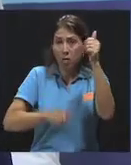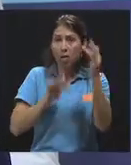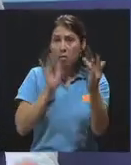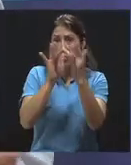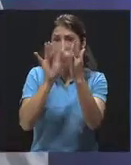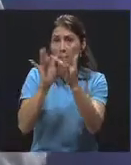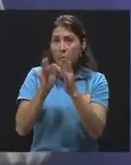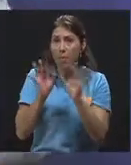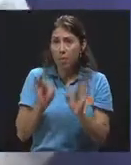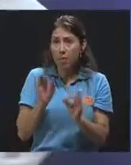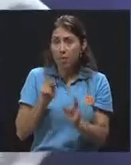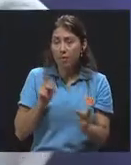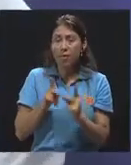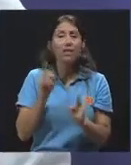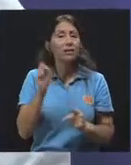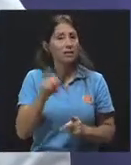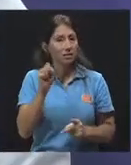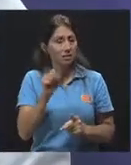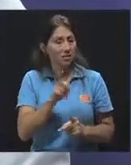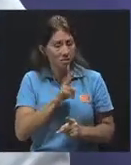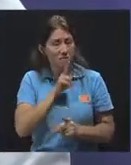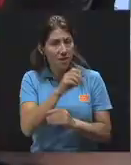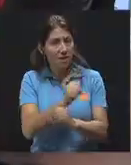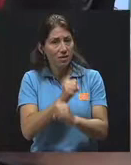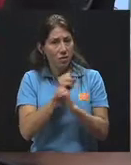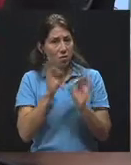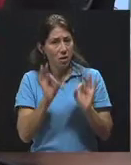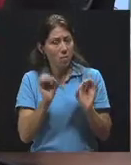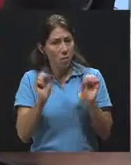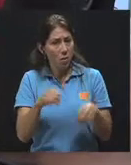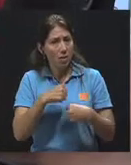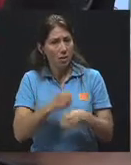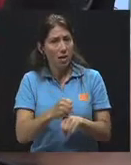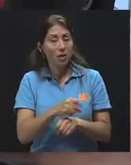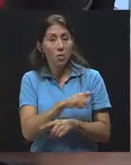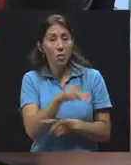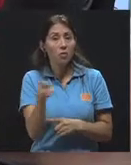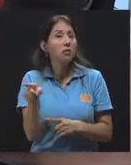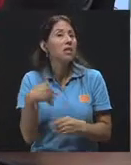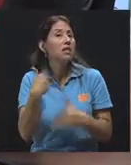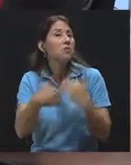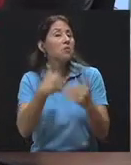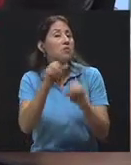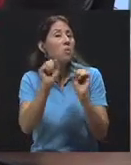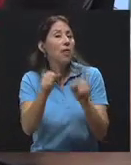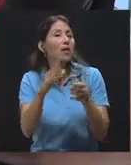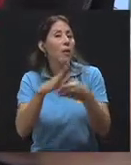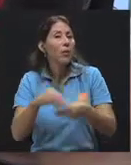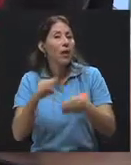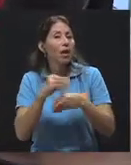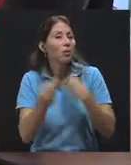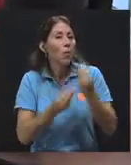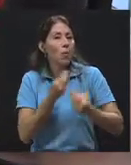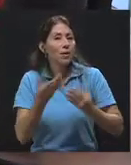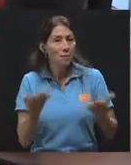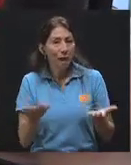ya, ya iba. Esperamos que perfectamente trazada, pero por lo menos ahí está. Ahí les contarán cómo les va. Esta es